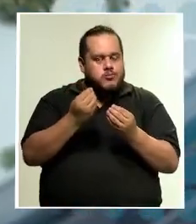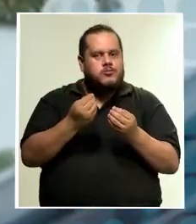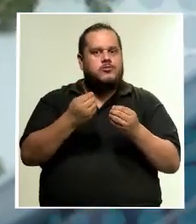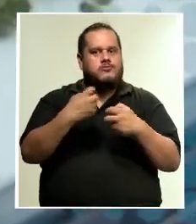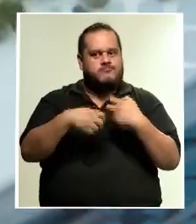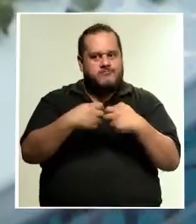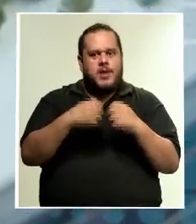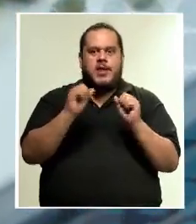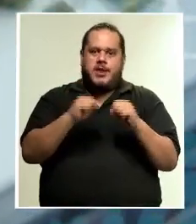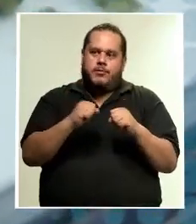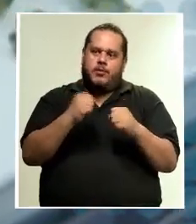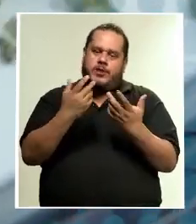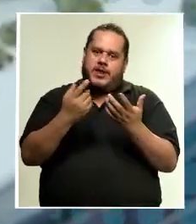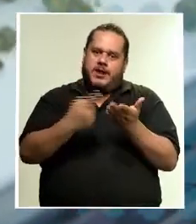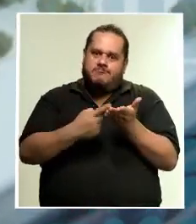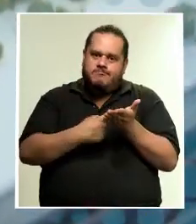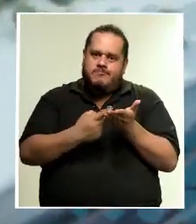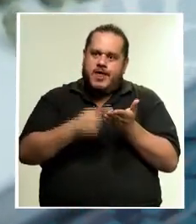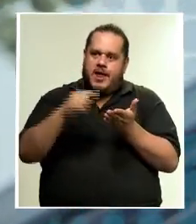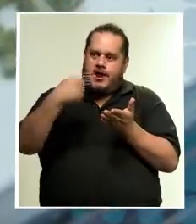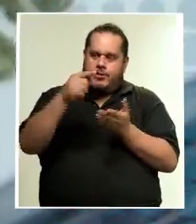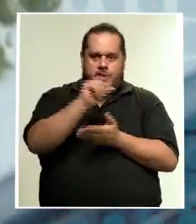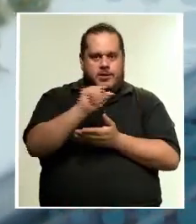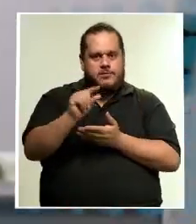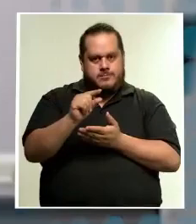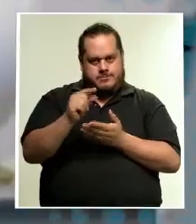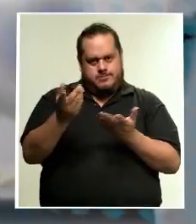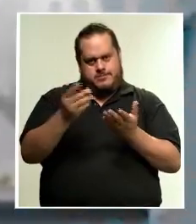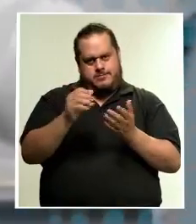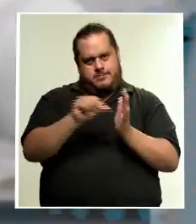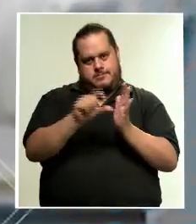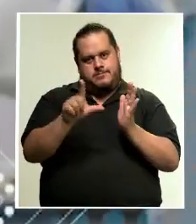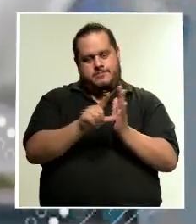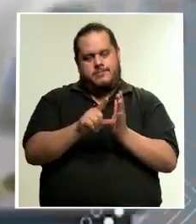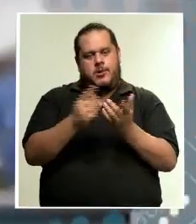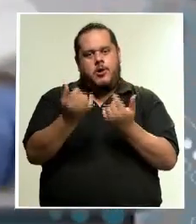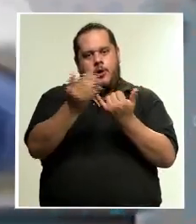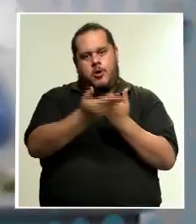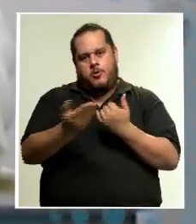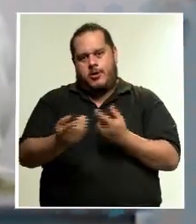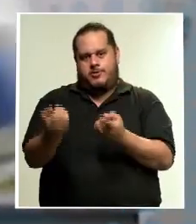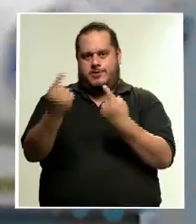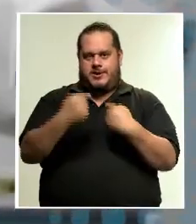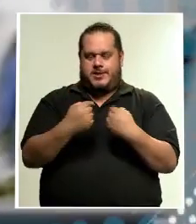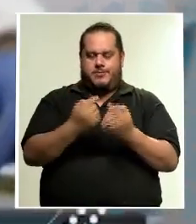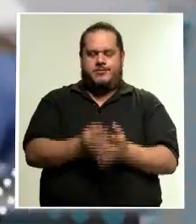podría generar polémica también a partir de la próxima semana en el Congreso. Cuando regresemos, los detalles.